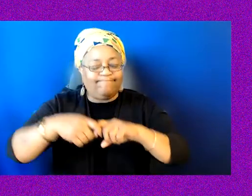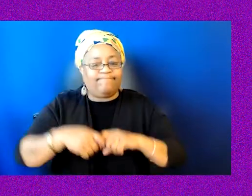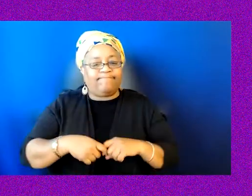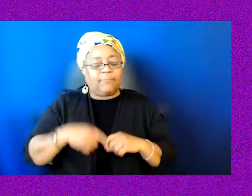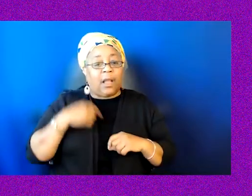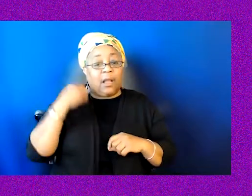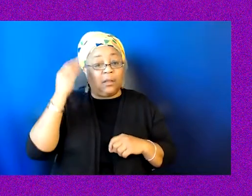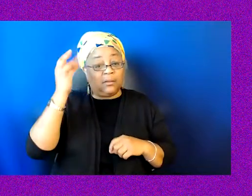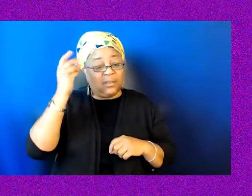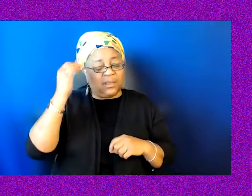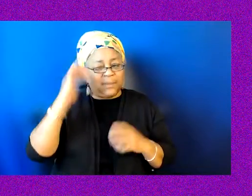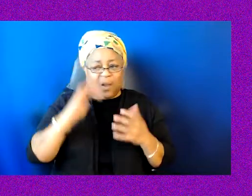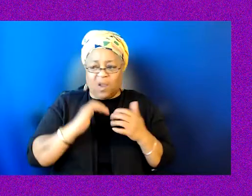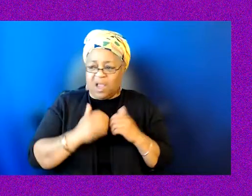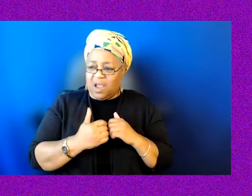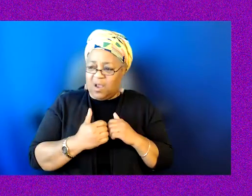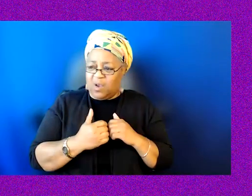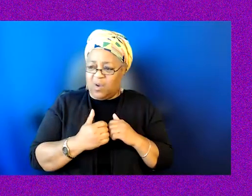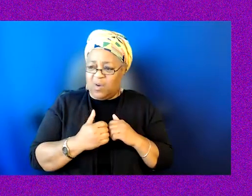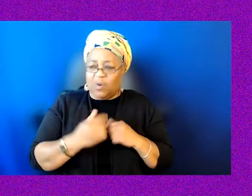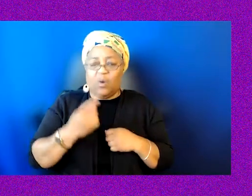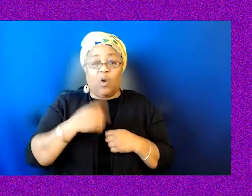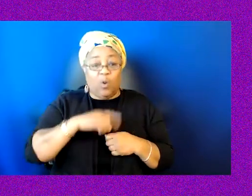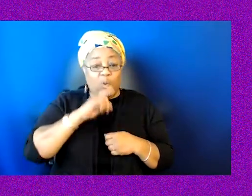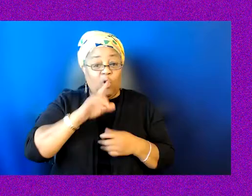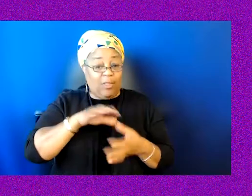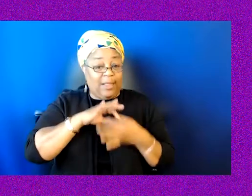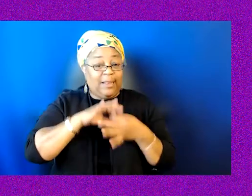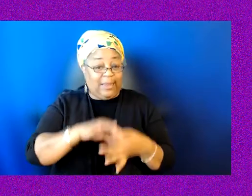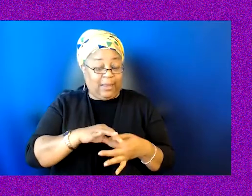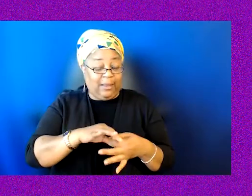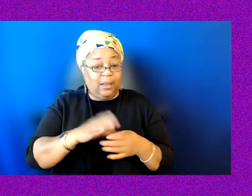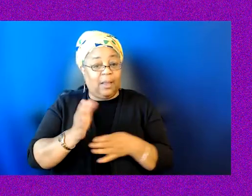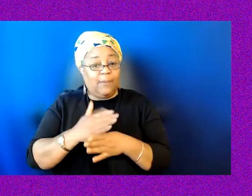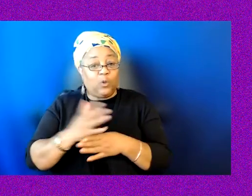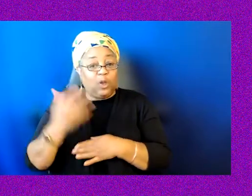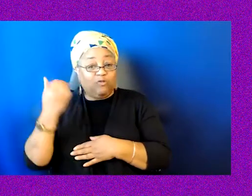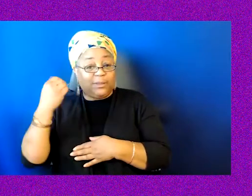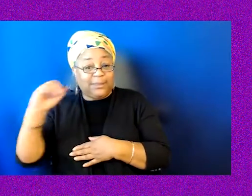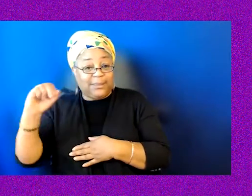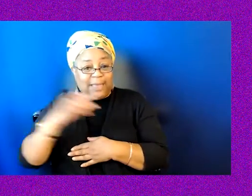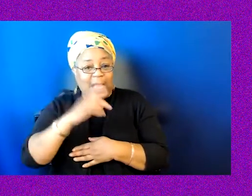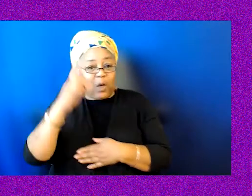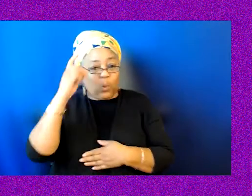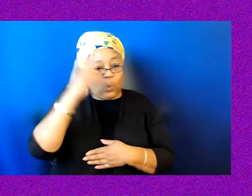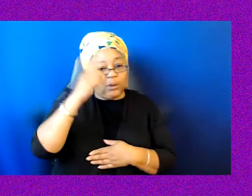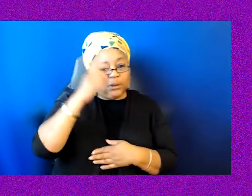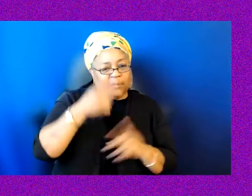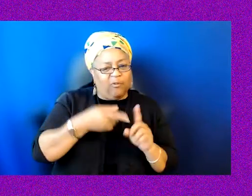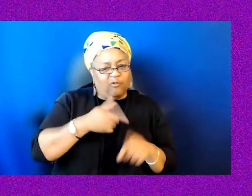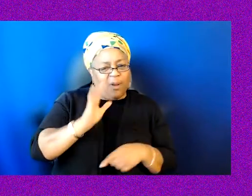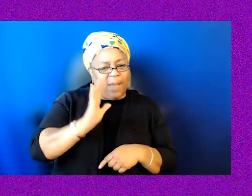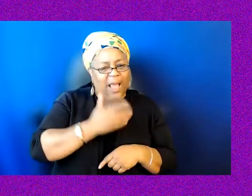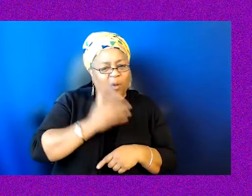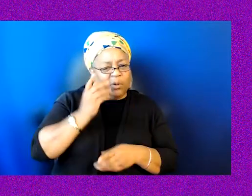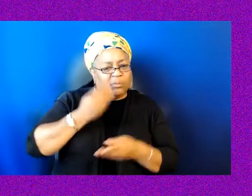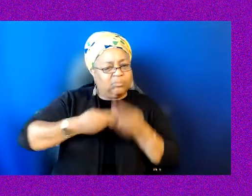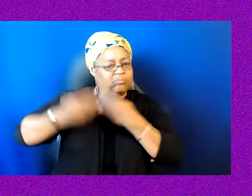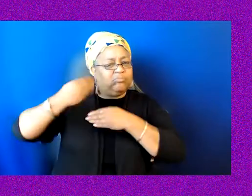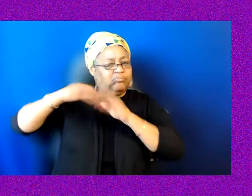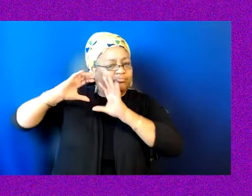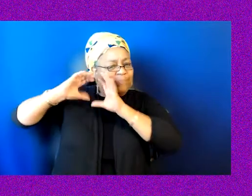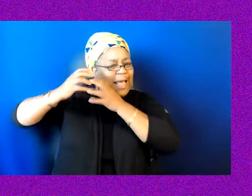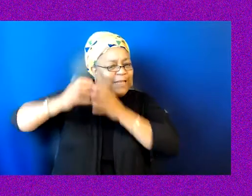Yo pienso mucho en cómo nosotros somos el enlace entre la resistencia y